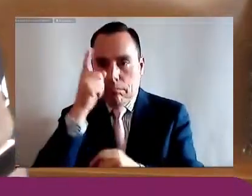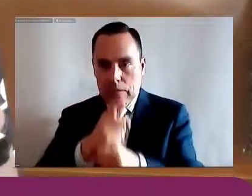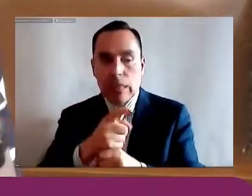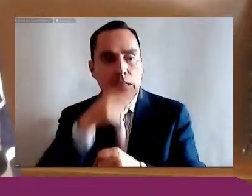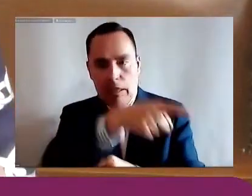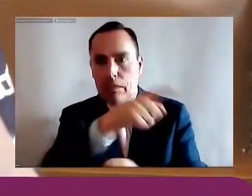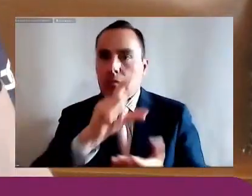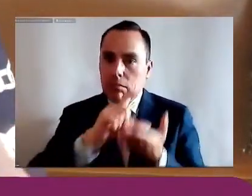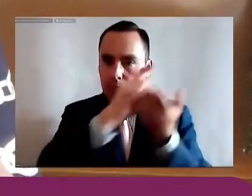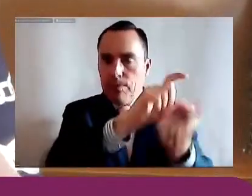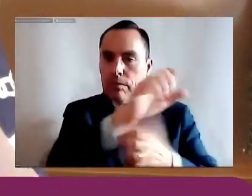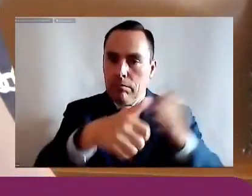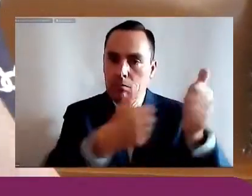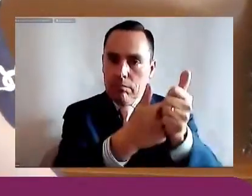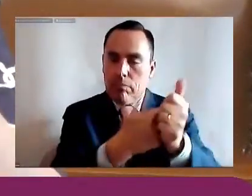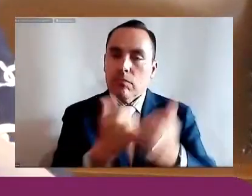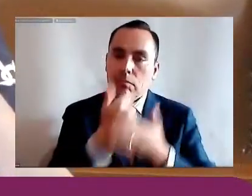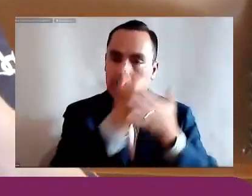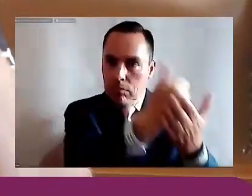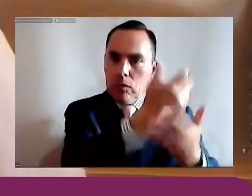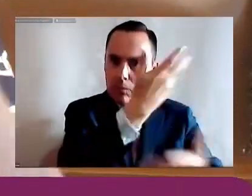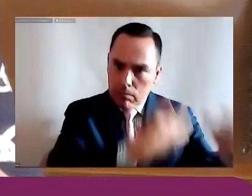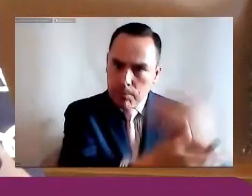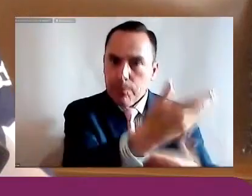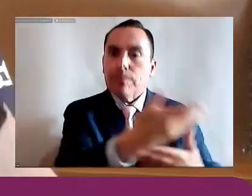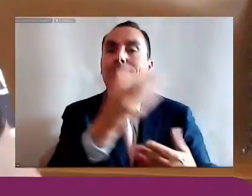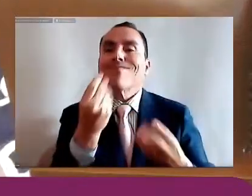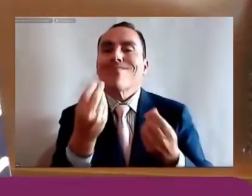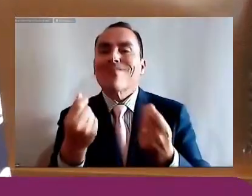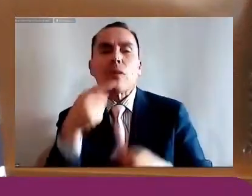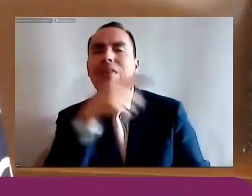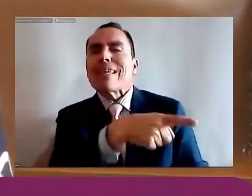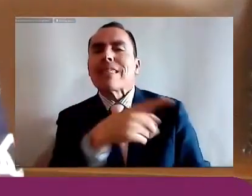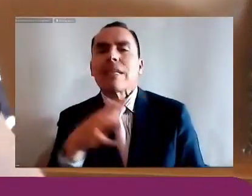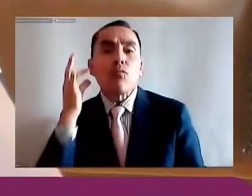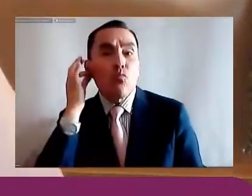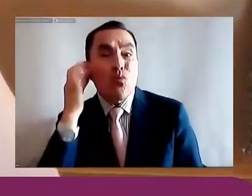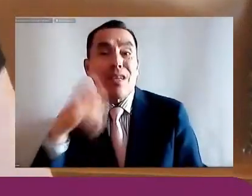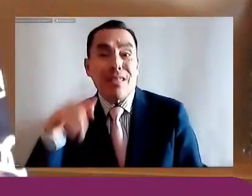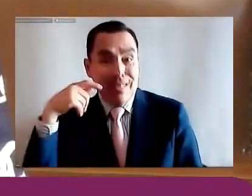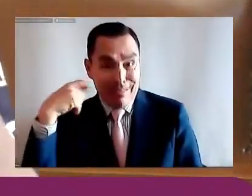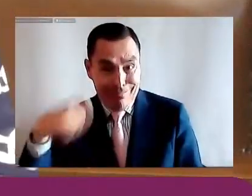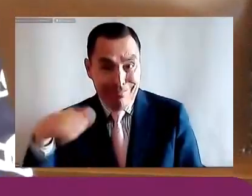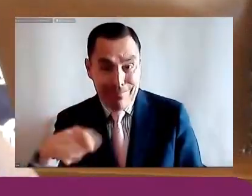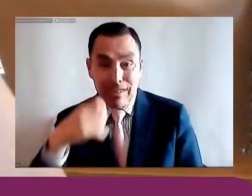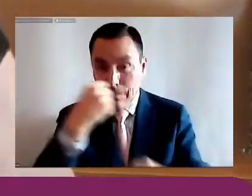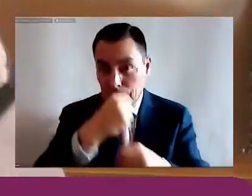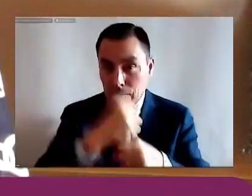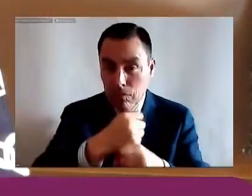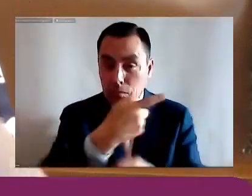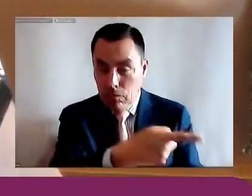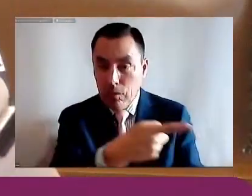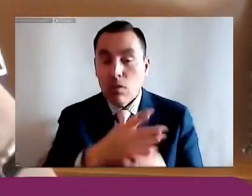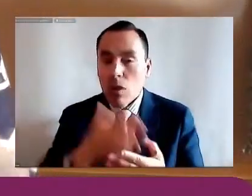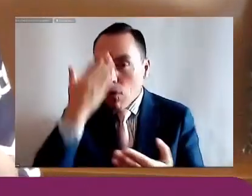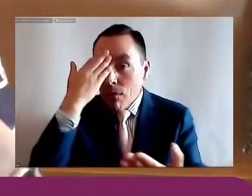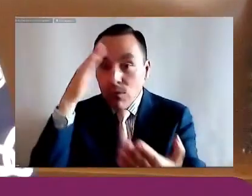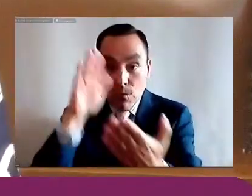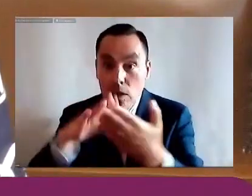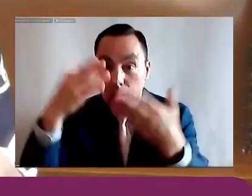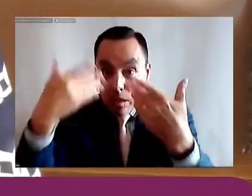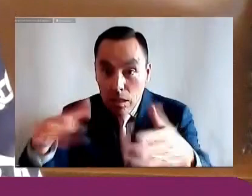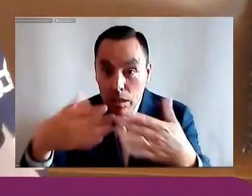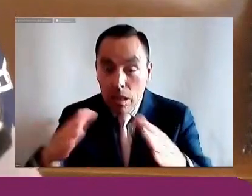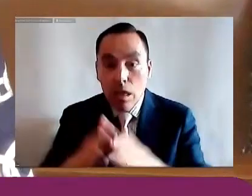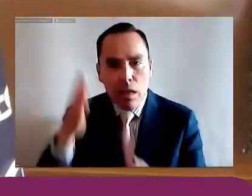existen parámetros para valorar, para determinar cuánto vale ese trabajo. Y cuando estamos frente a la pérdida de la capacidad de